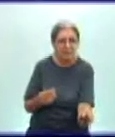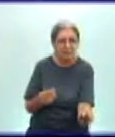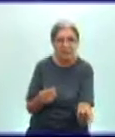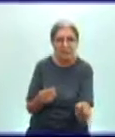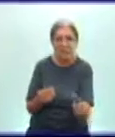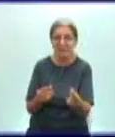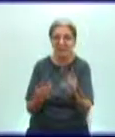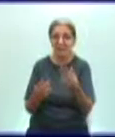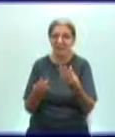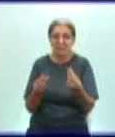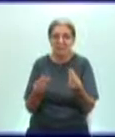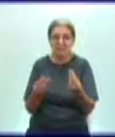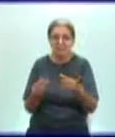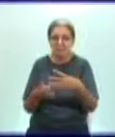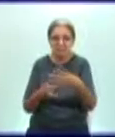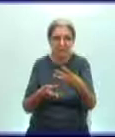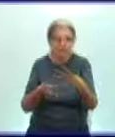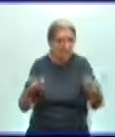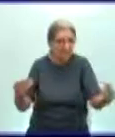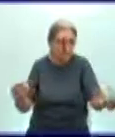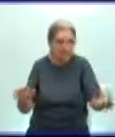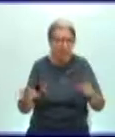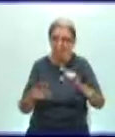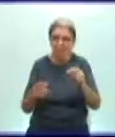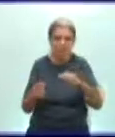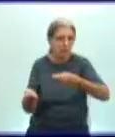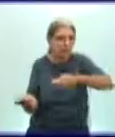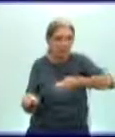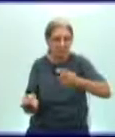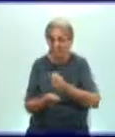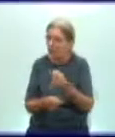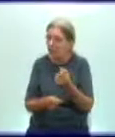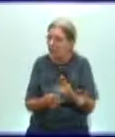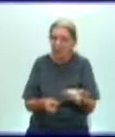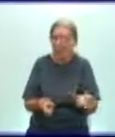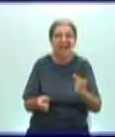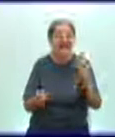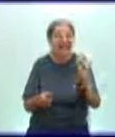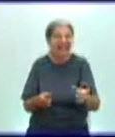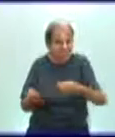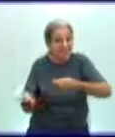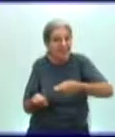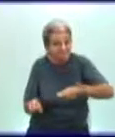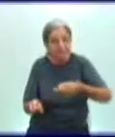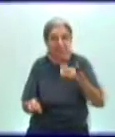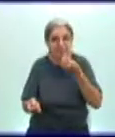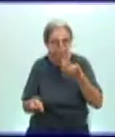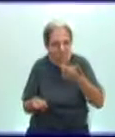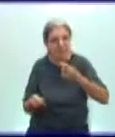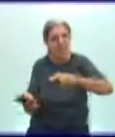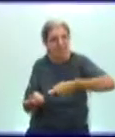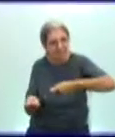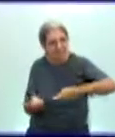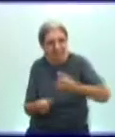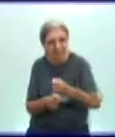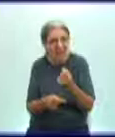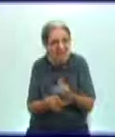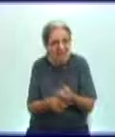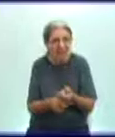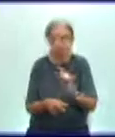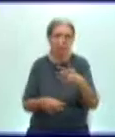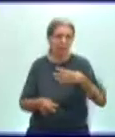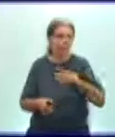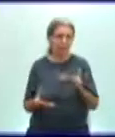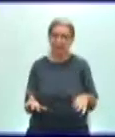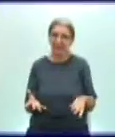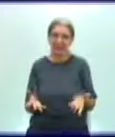unos pocos que además no la hacen producir, mientras el campesino, que es el que la puede labrar, carece de esta tierra